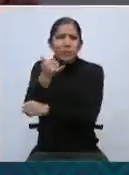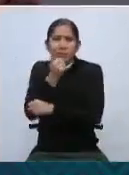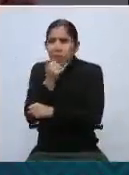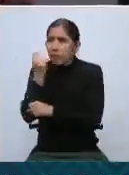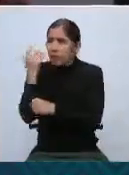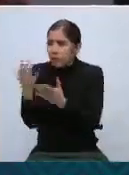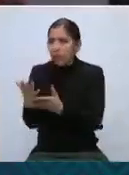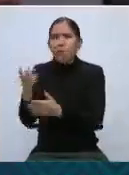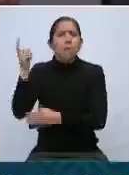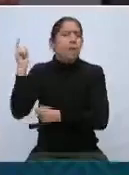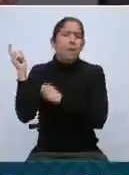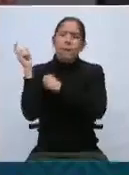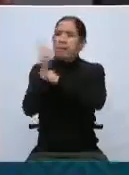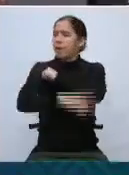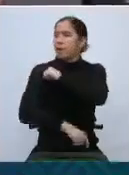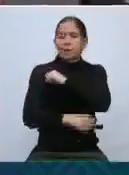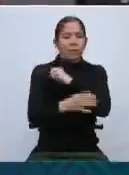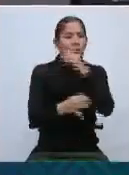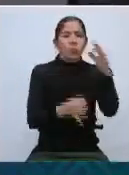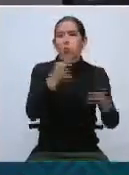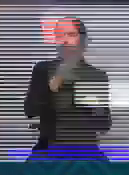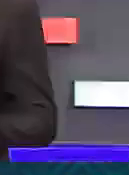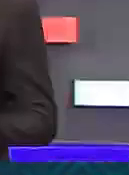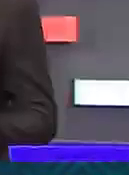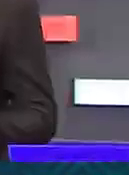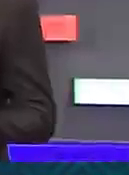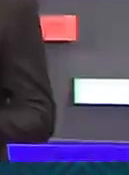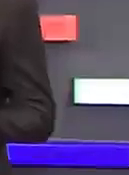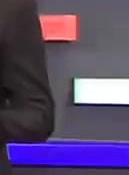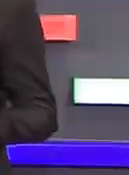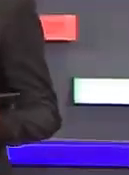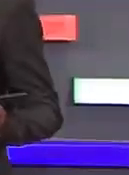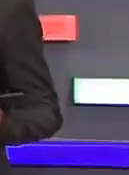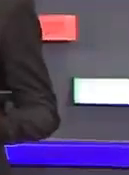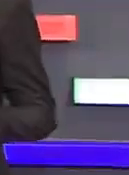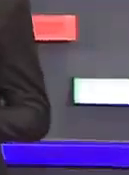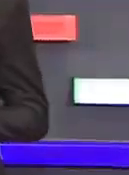en materia penal, ¿no? Ahí está, a esta hora de la...